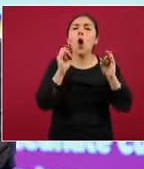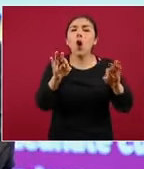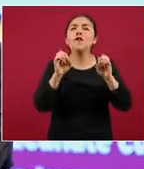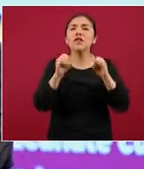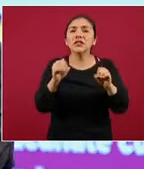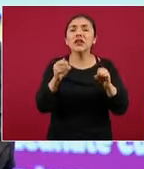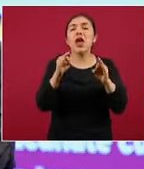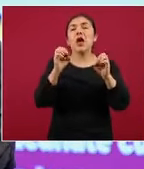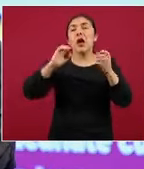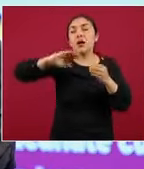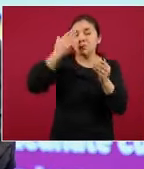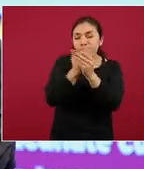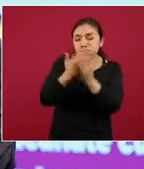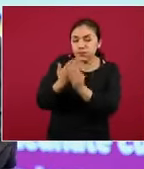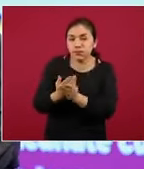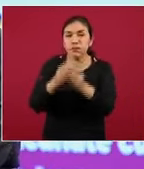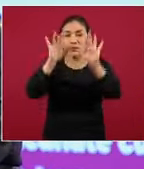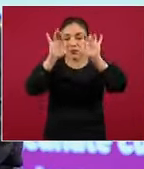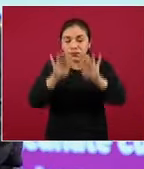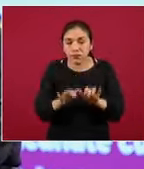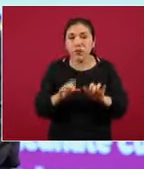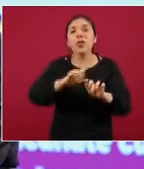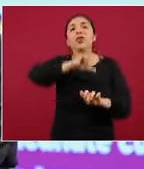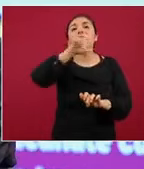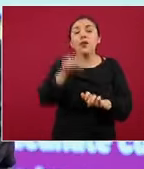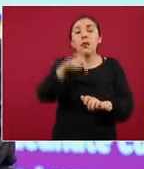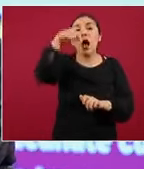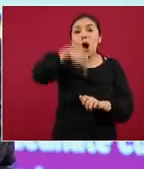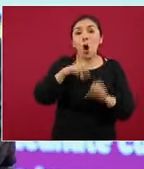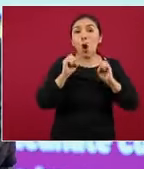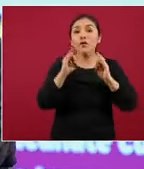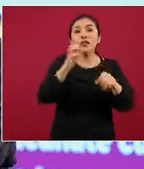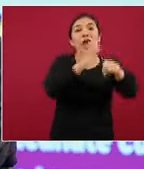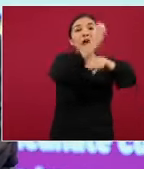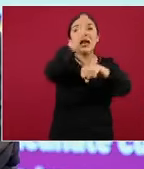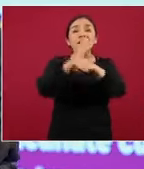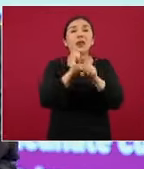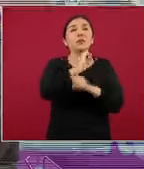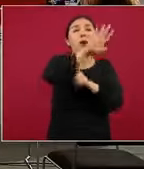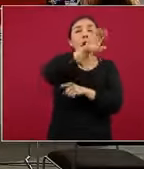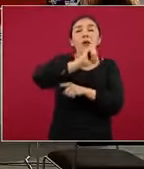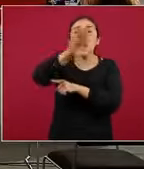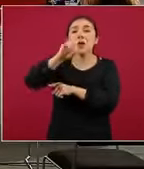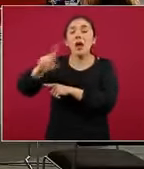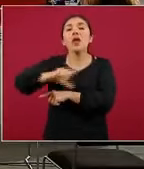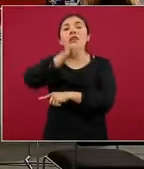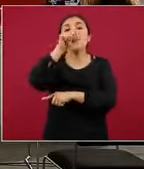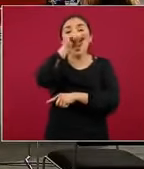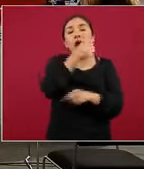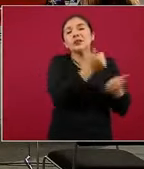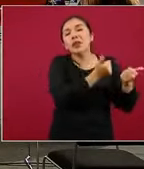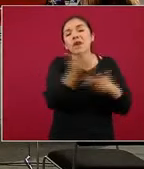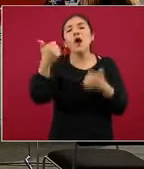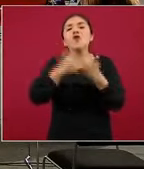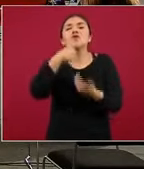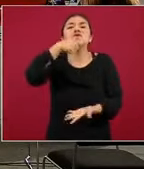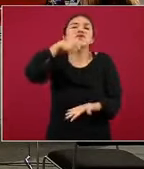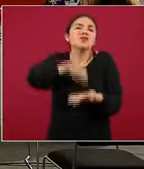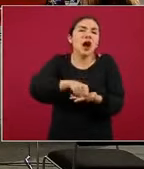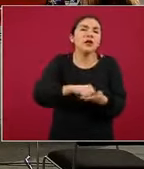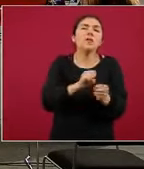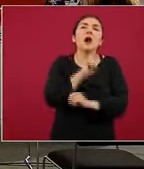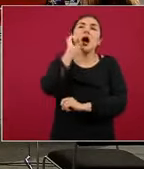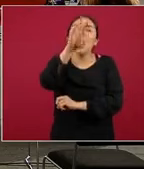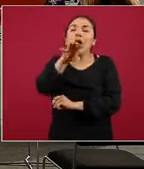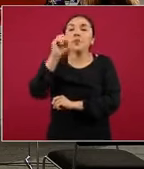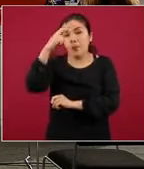de jurisdicciones sanitarias, posteriormente en oficinas estatales, y luego viajaba por correo ordinario a